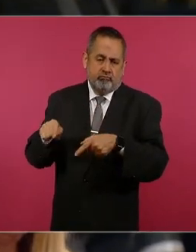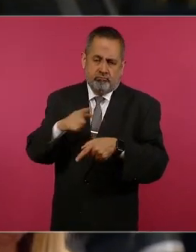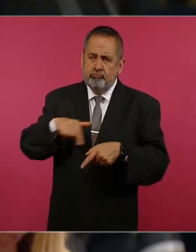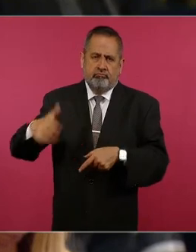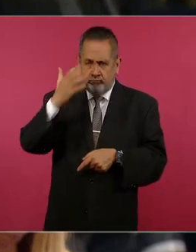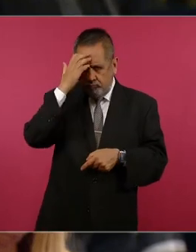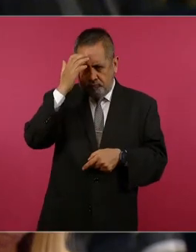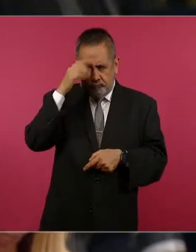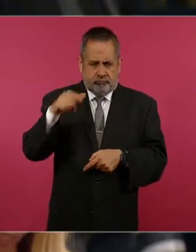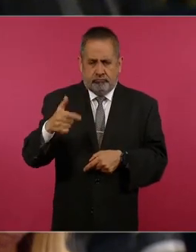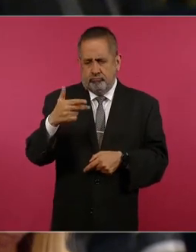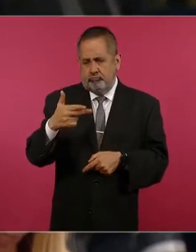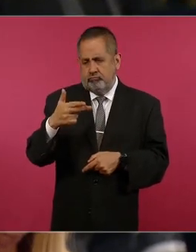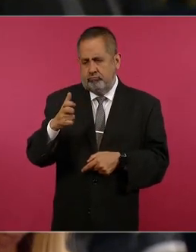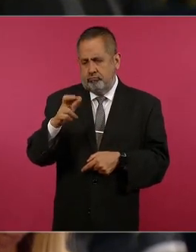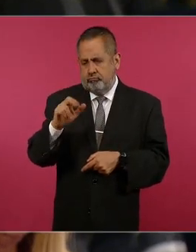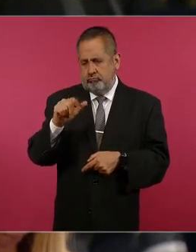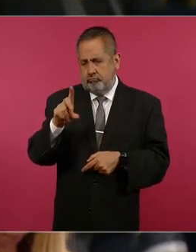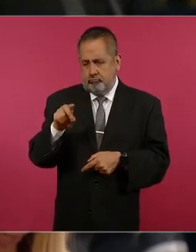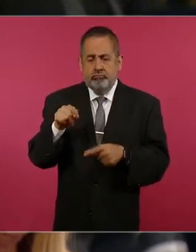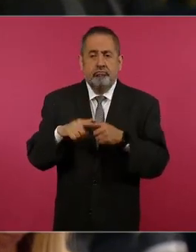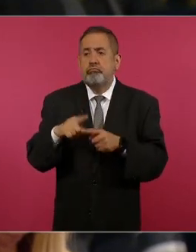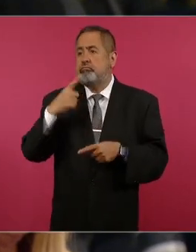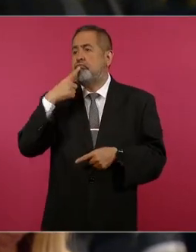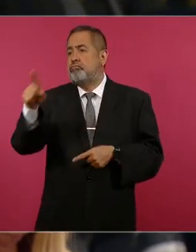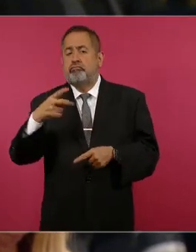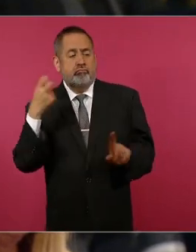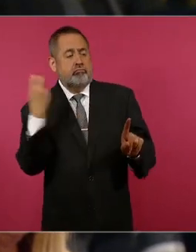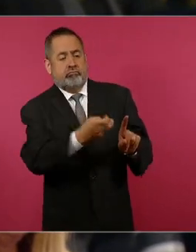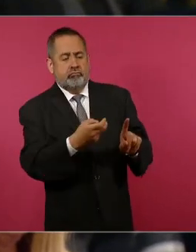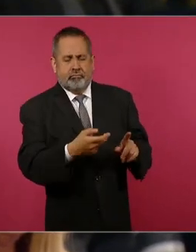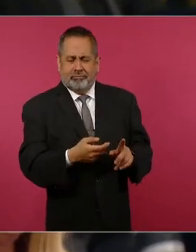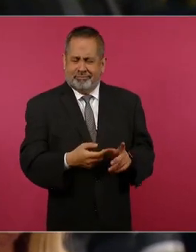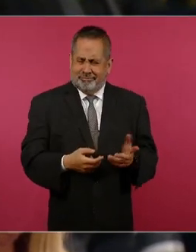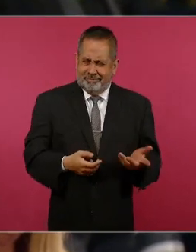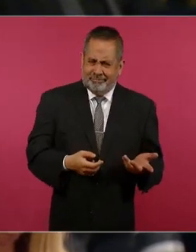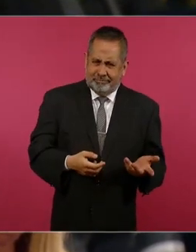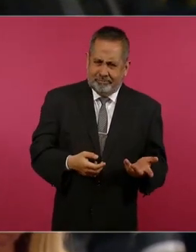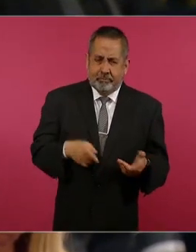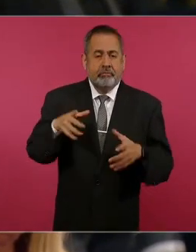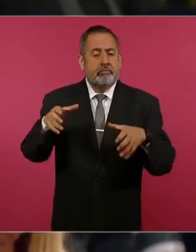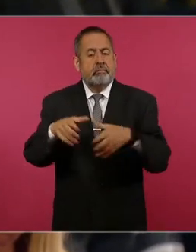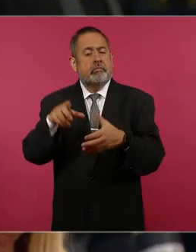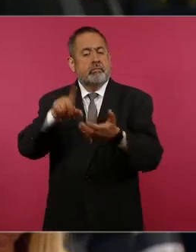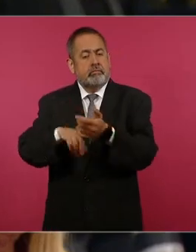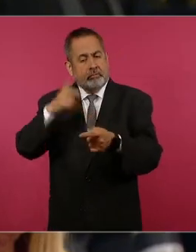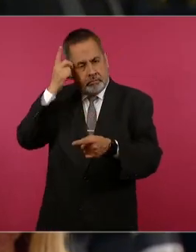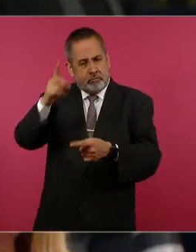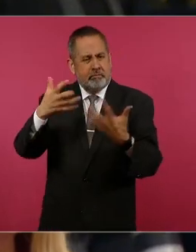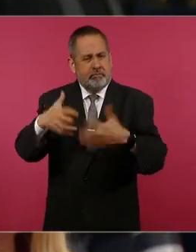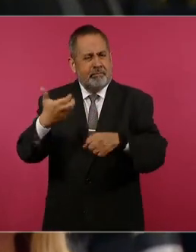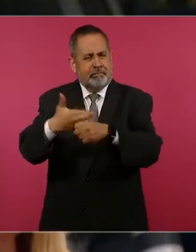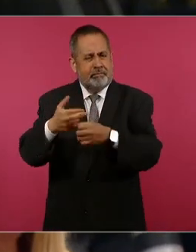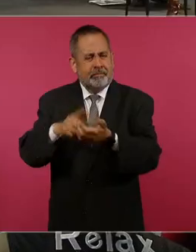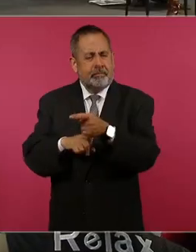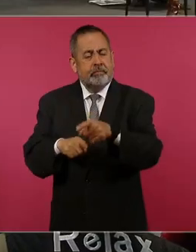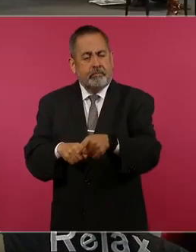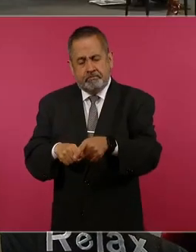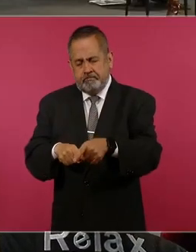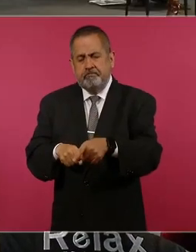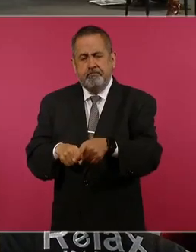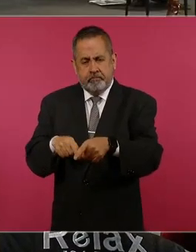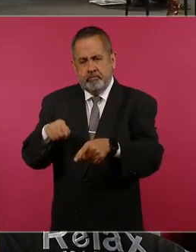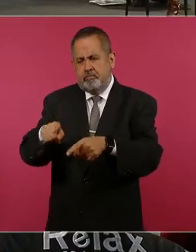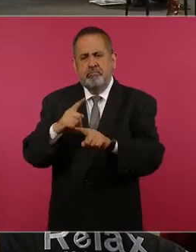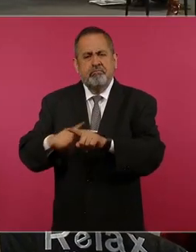todos conocemos de muchos años y que actualmente está bajo la propiedad de un grupo empresarial que se dedica